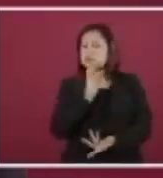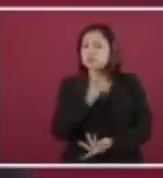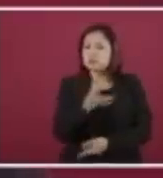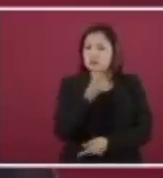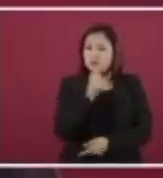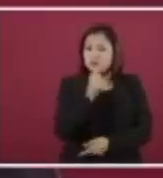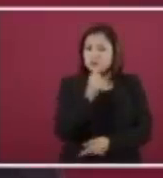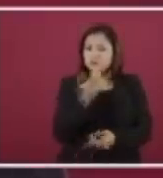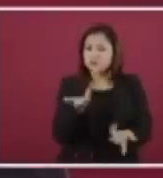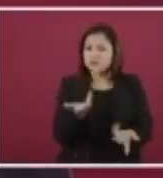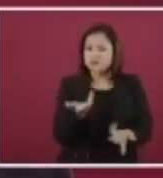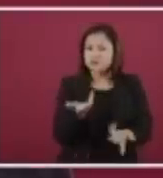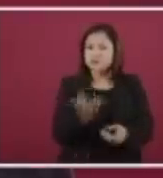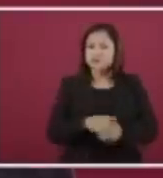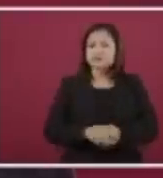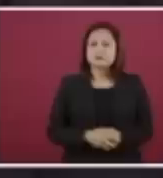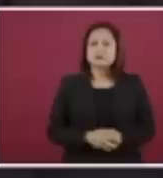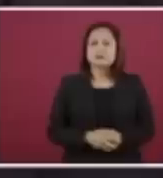Bueno,